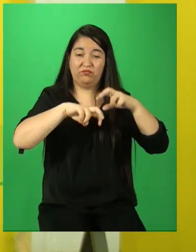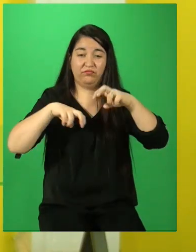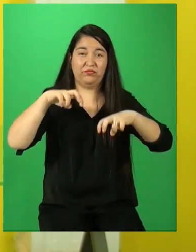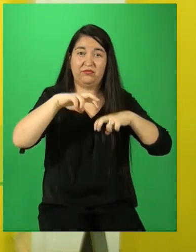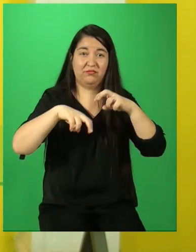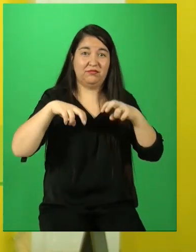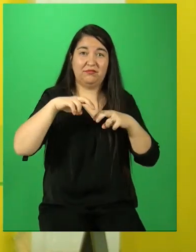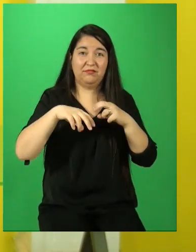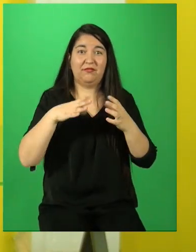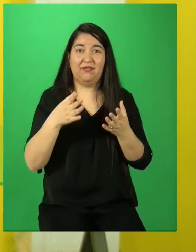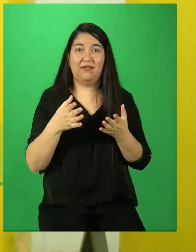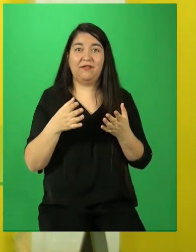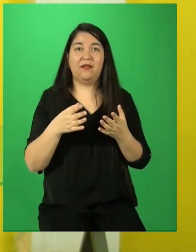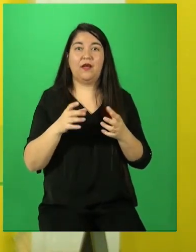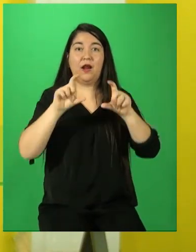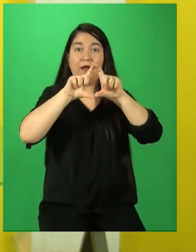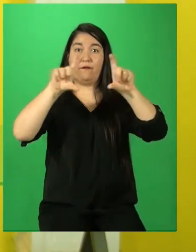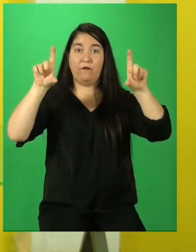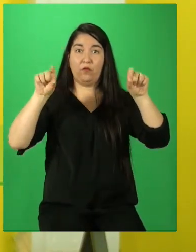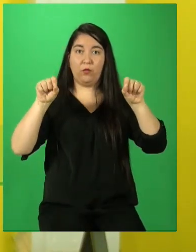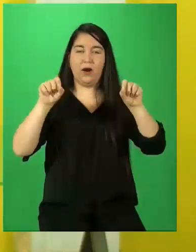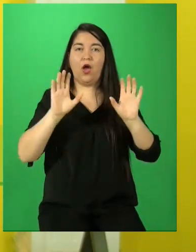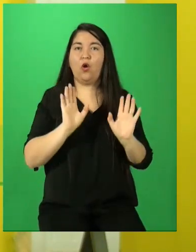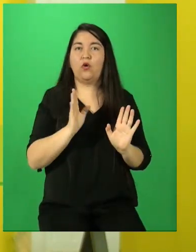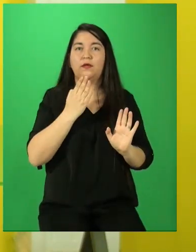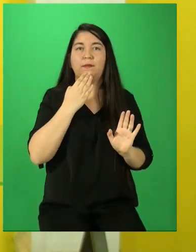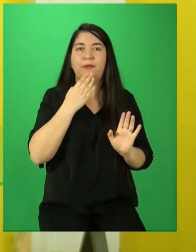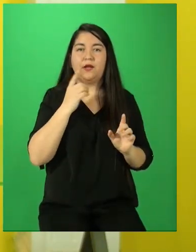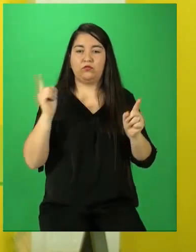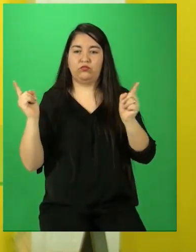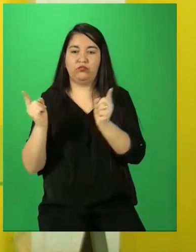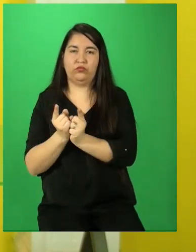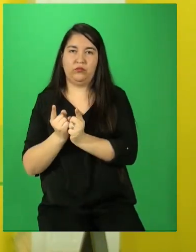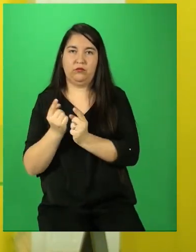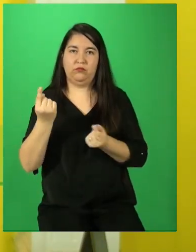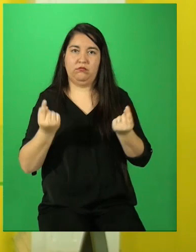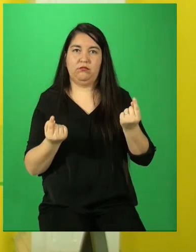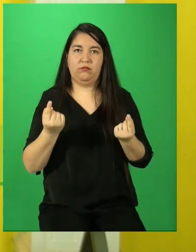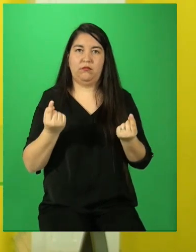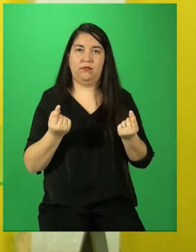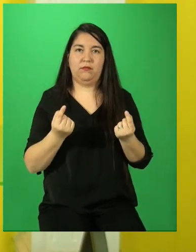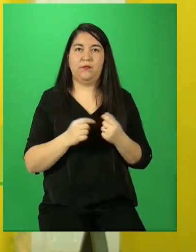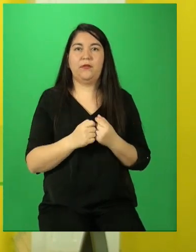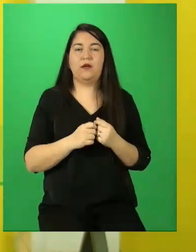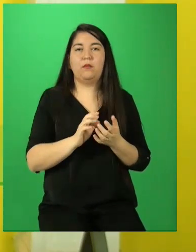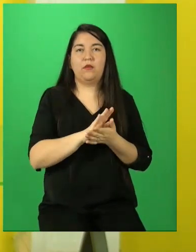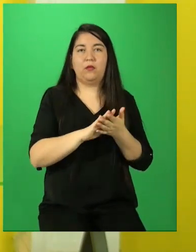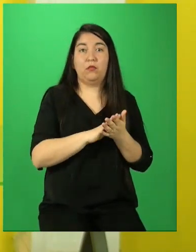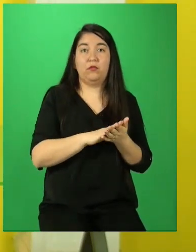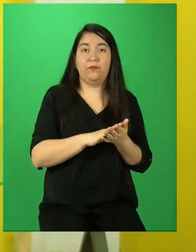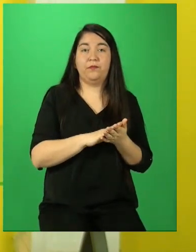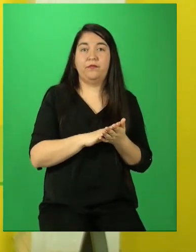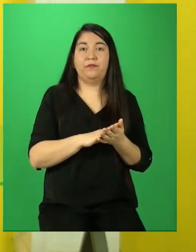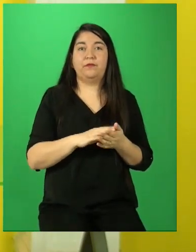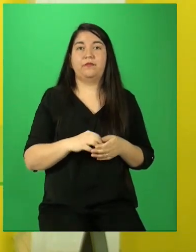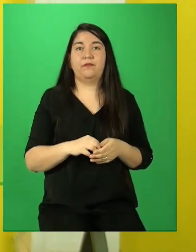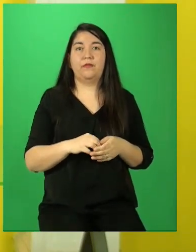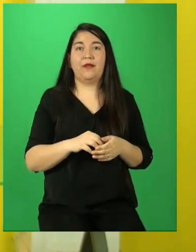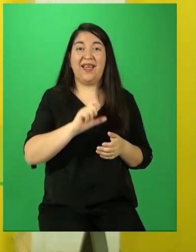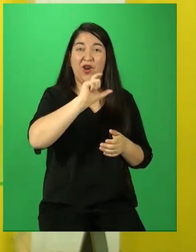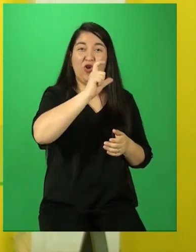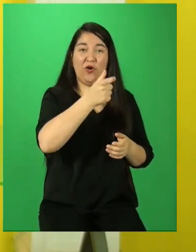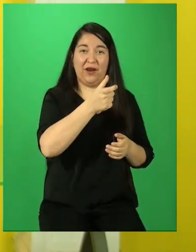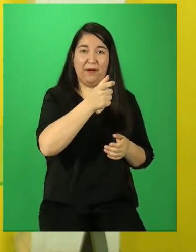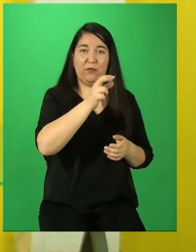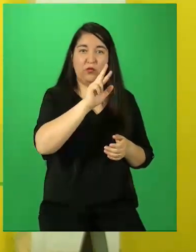dentro de esa fórmula, o una que es más resumida. La extendida dice que la molaridad van a ser los gramos